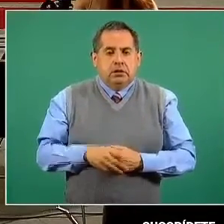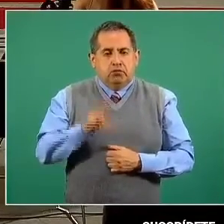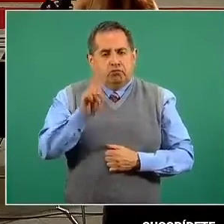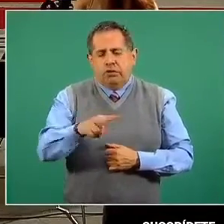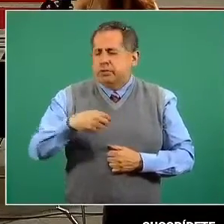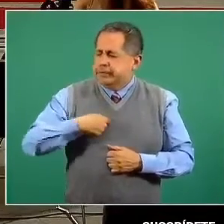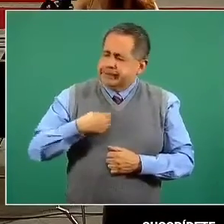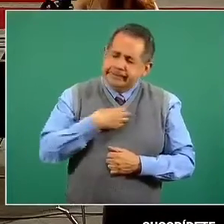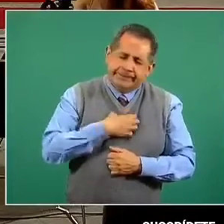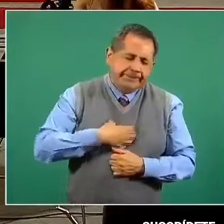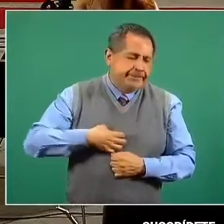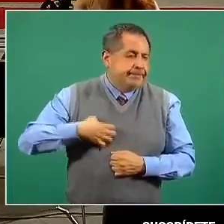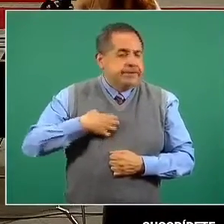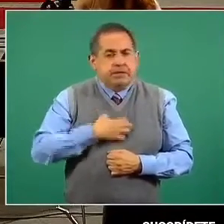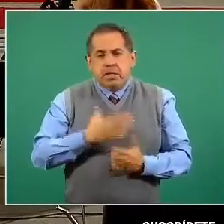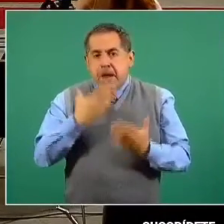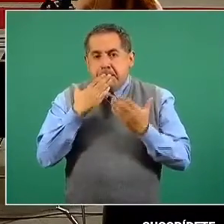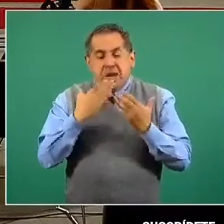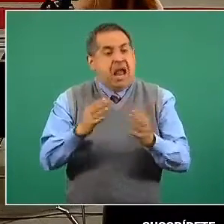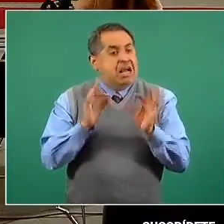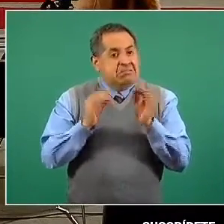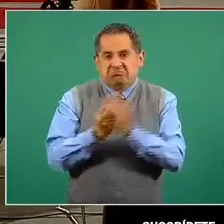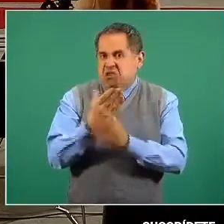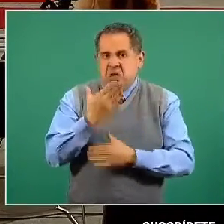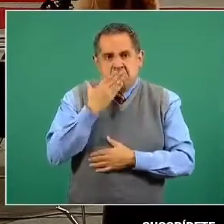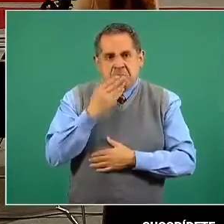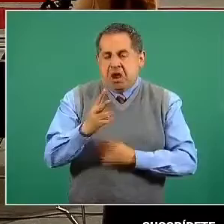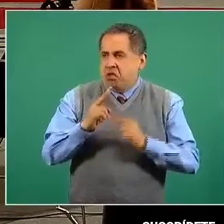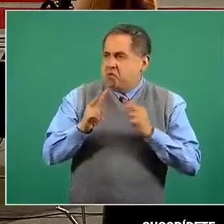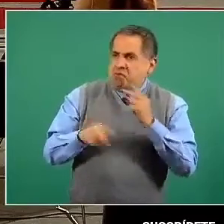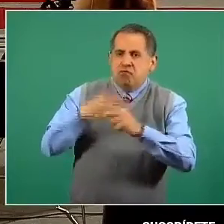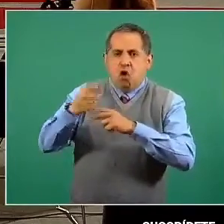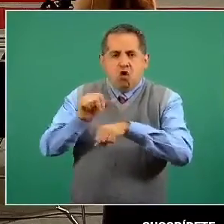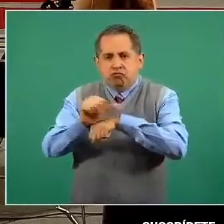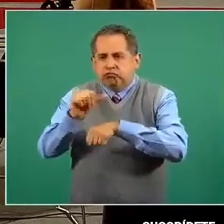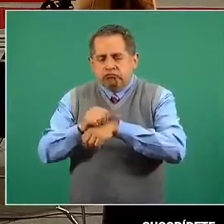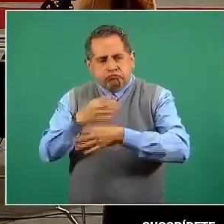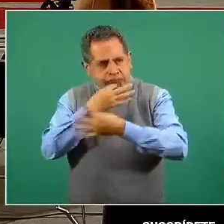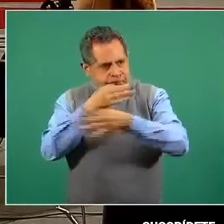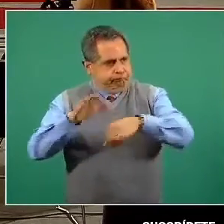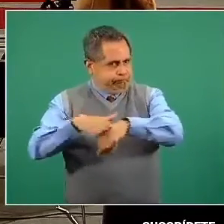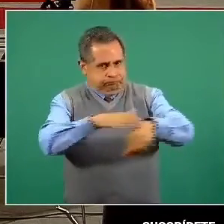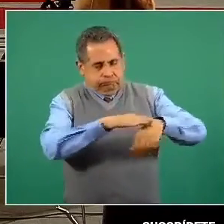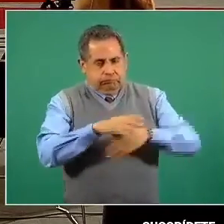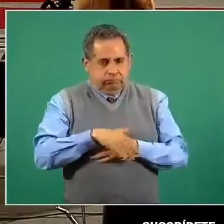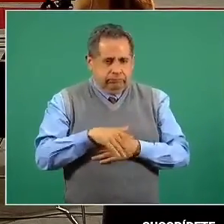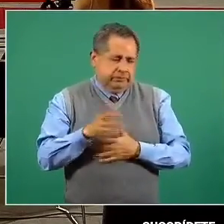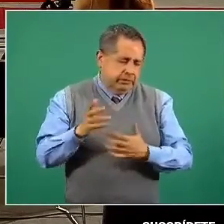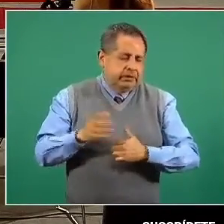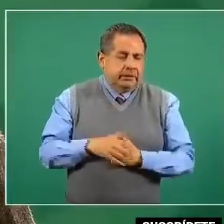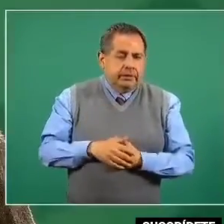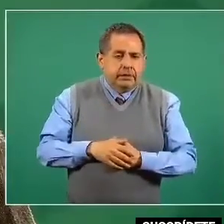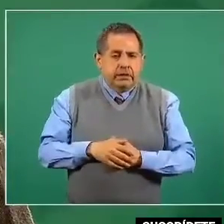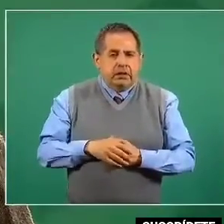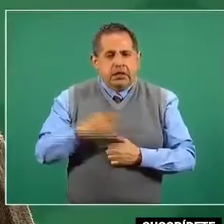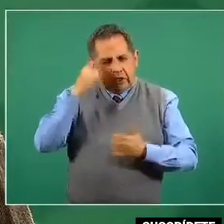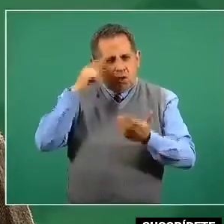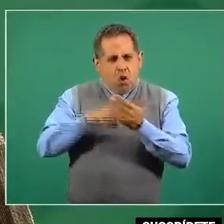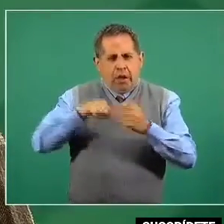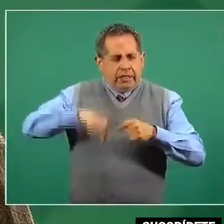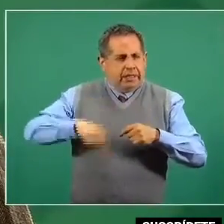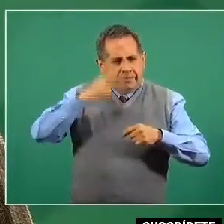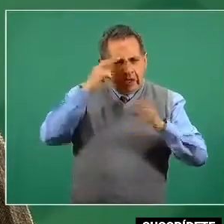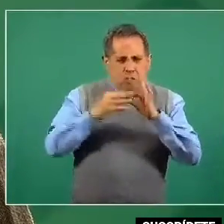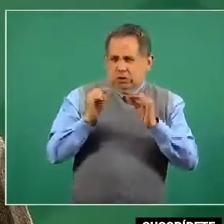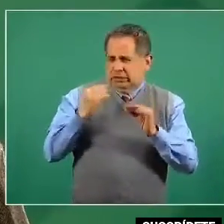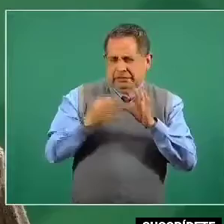fue muy exitosa la misión. Para conocimiento de todo el mundo, aunque creo que esto se estuvo platicando aquí en México en los